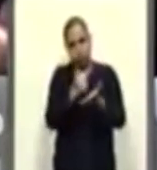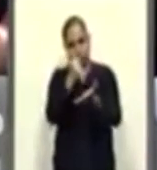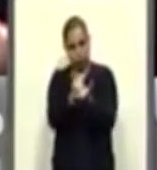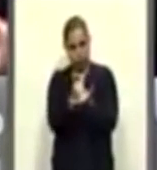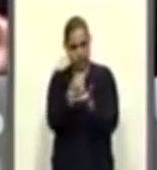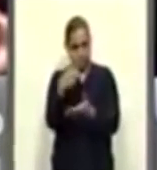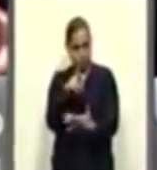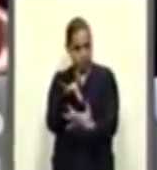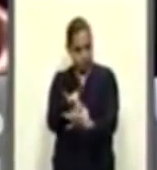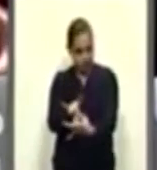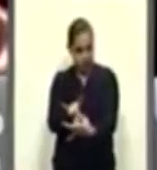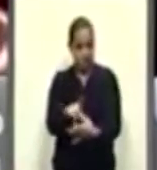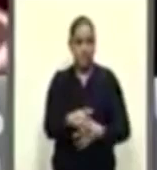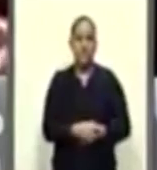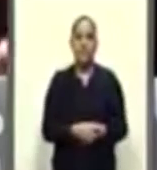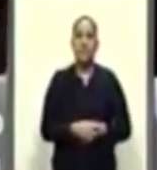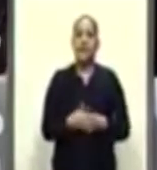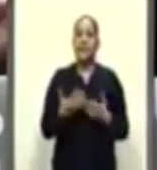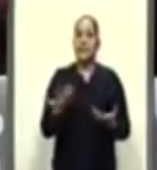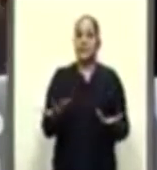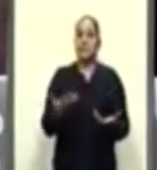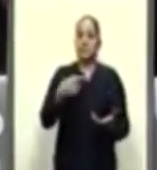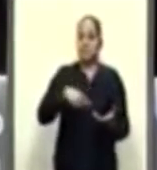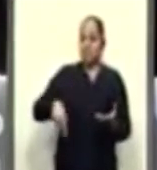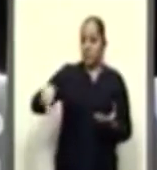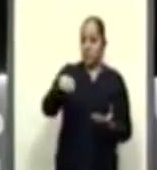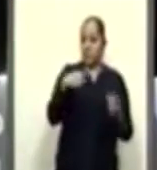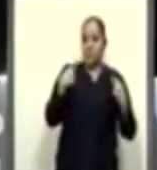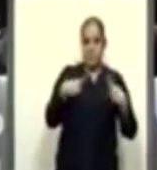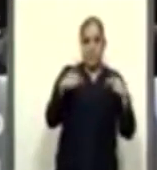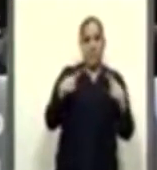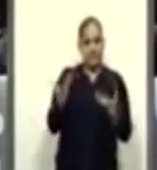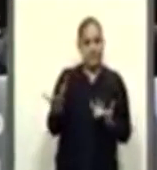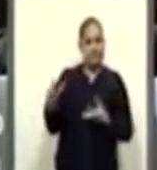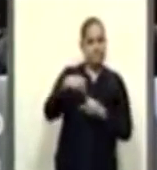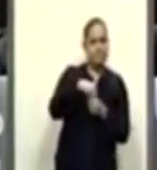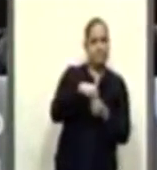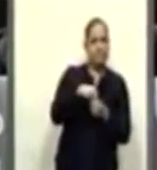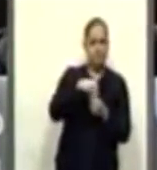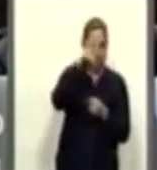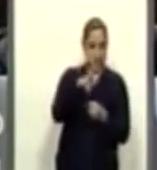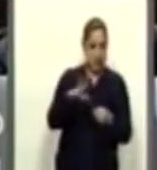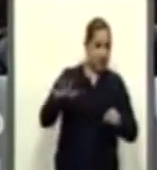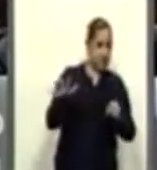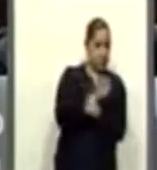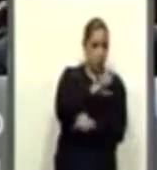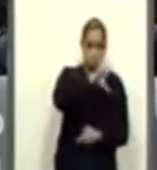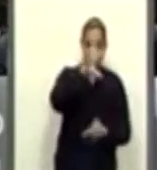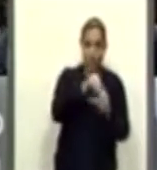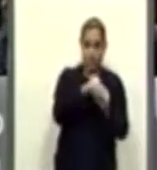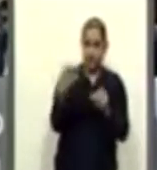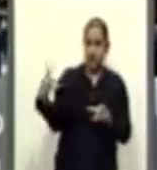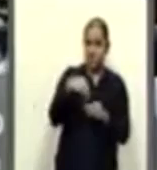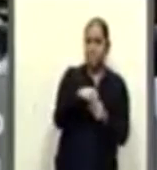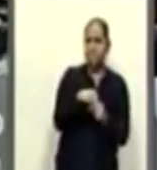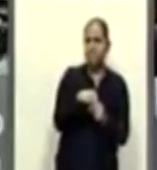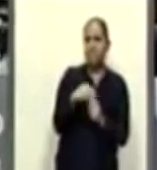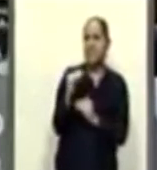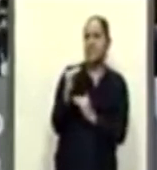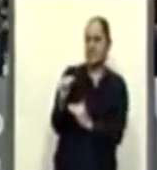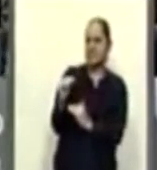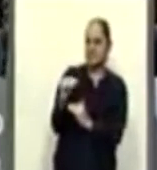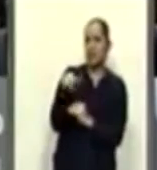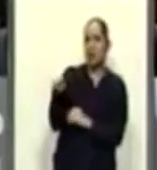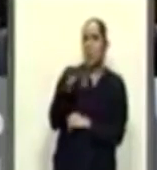No obstante, la participación de la ciudadanía está limitada a elegir a unos cuantos diputados